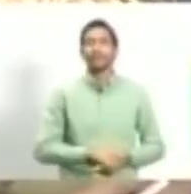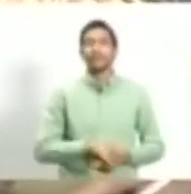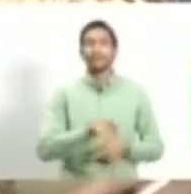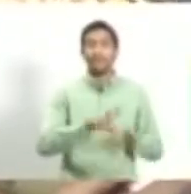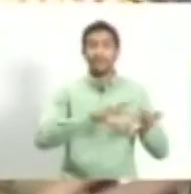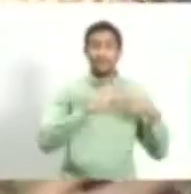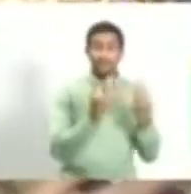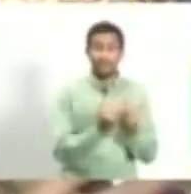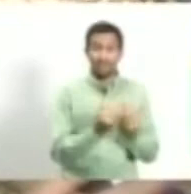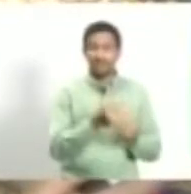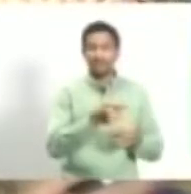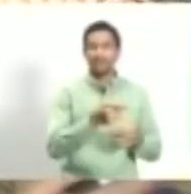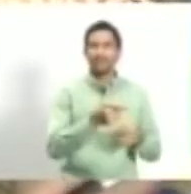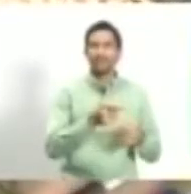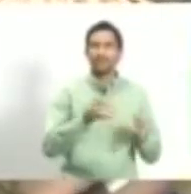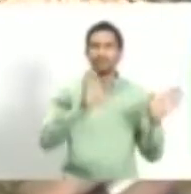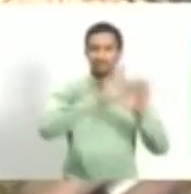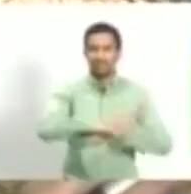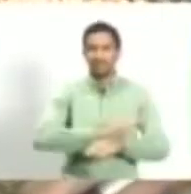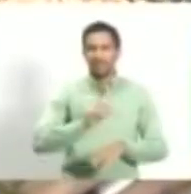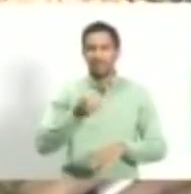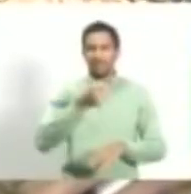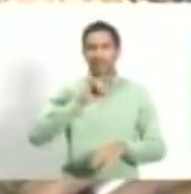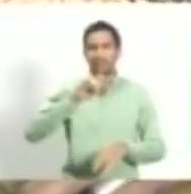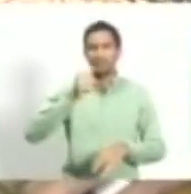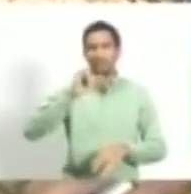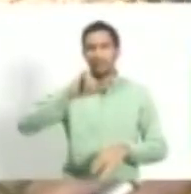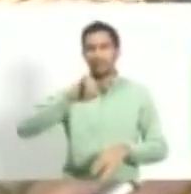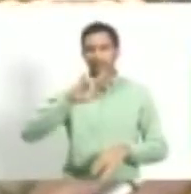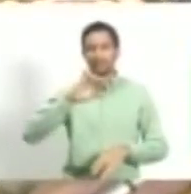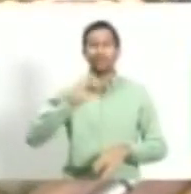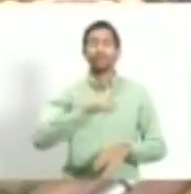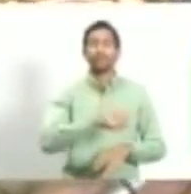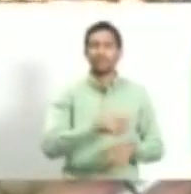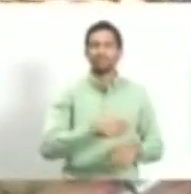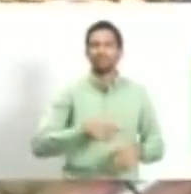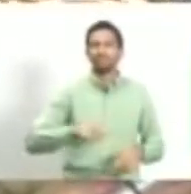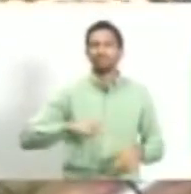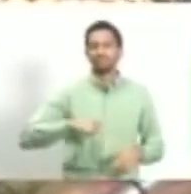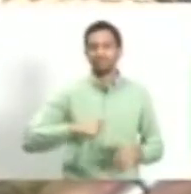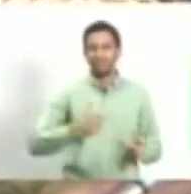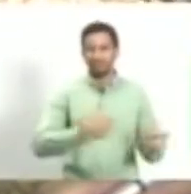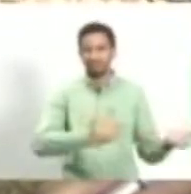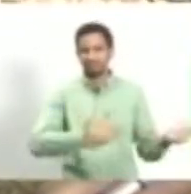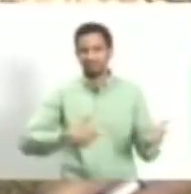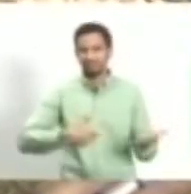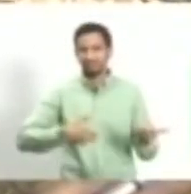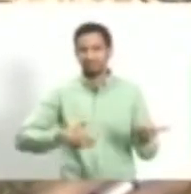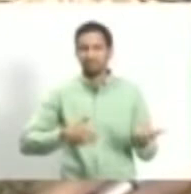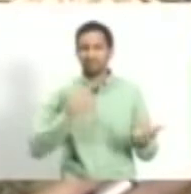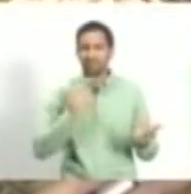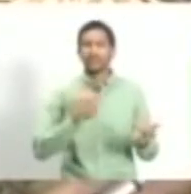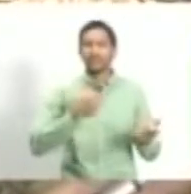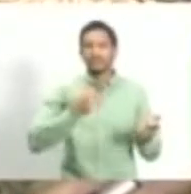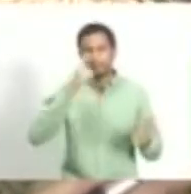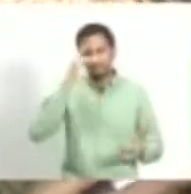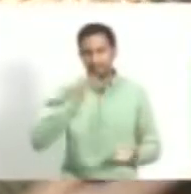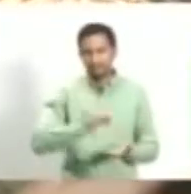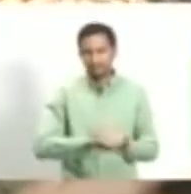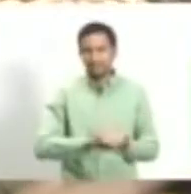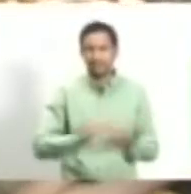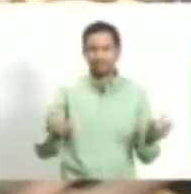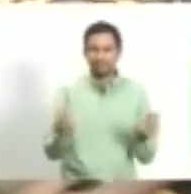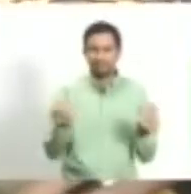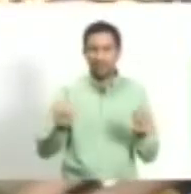El Guajiro, capturado con la incautación de los tres fusiles. Está claro que aquí hay una